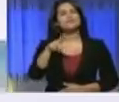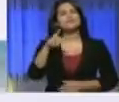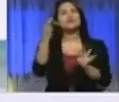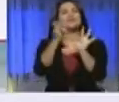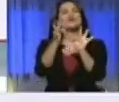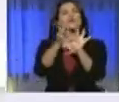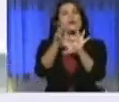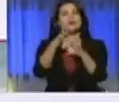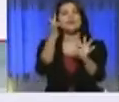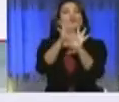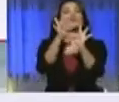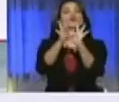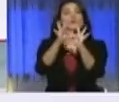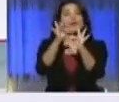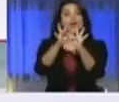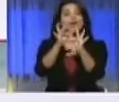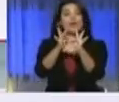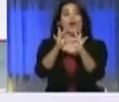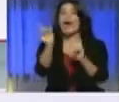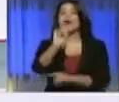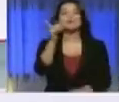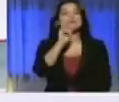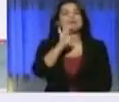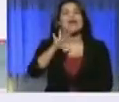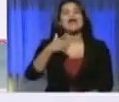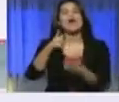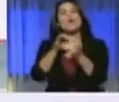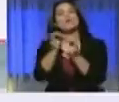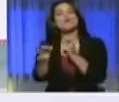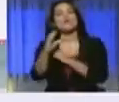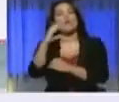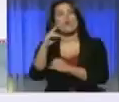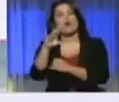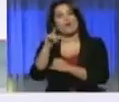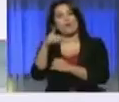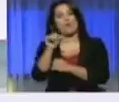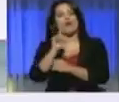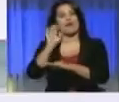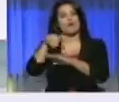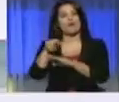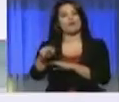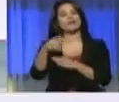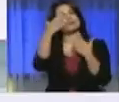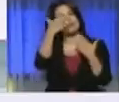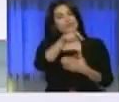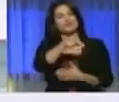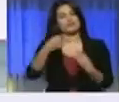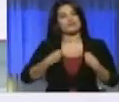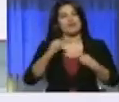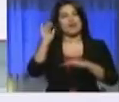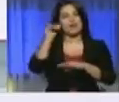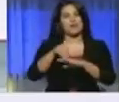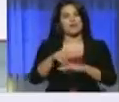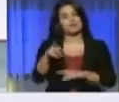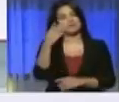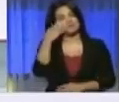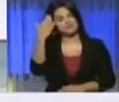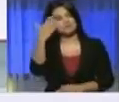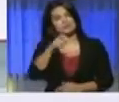De Cagua, conde de Cagua y municipio circunvecino. Saludo al estado de Aragua, compañeros,